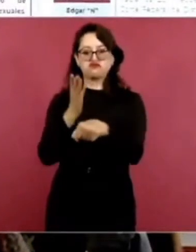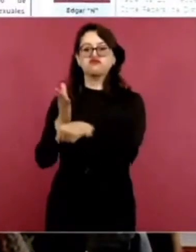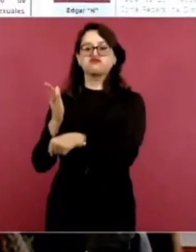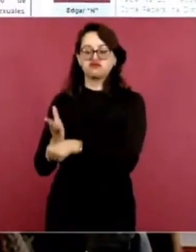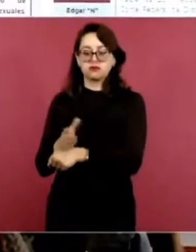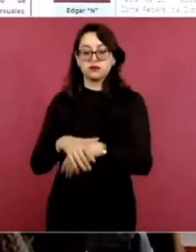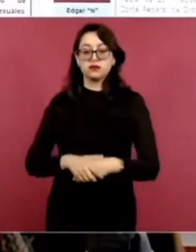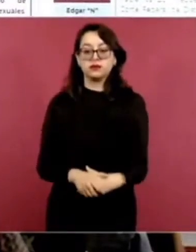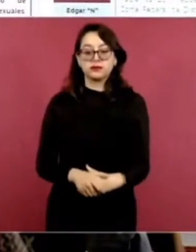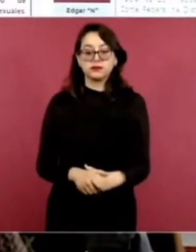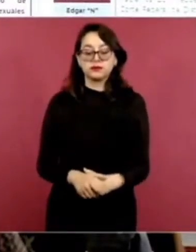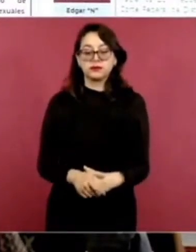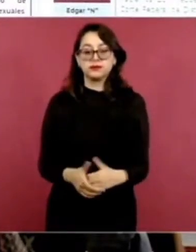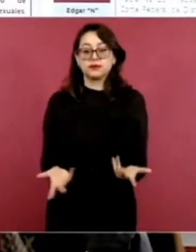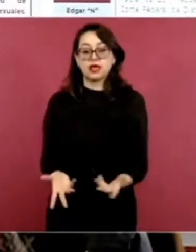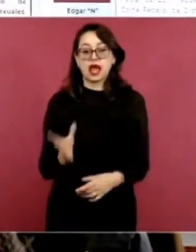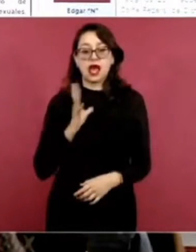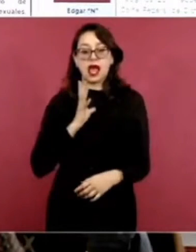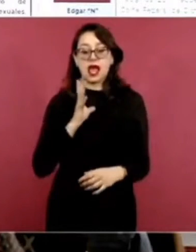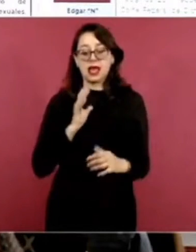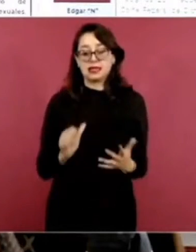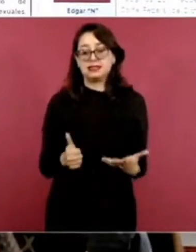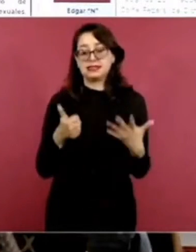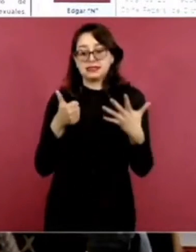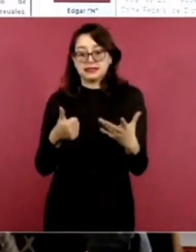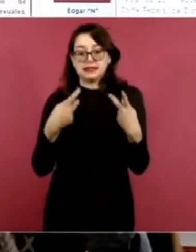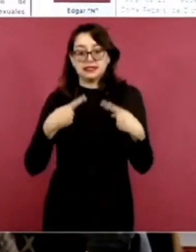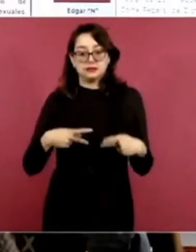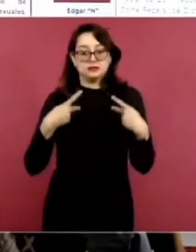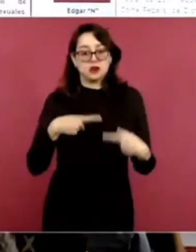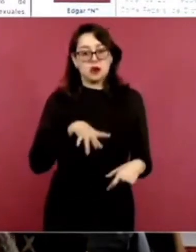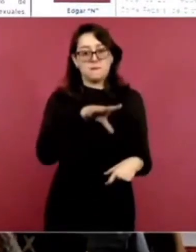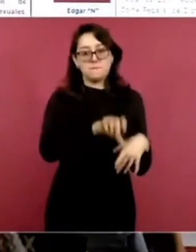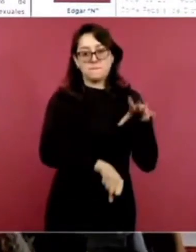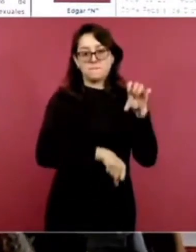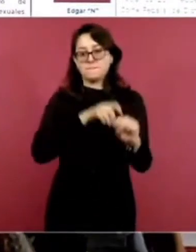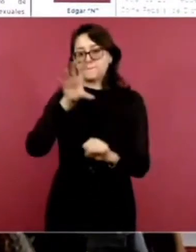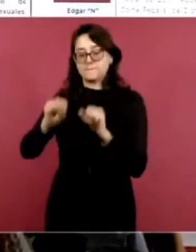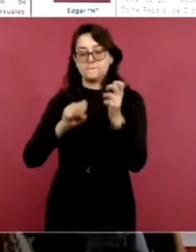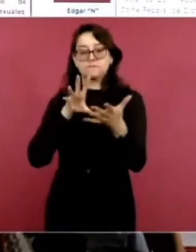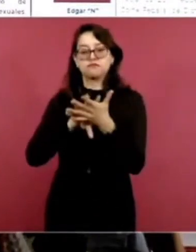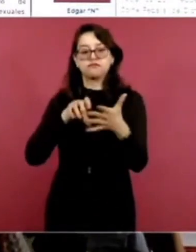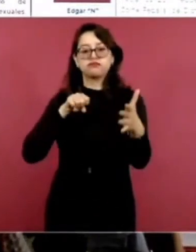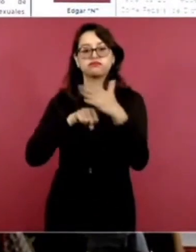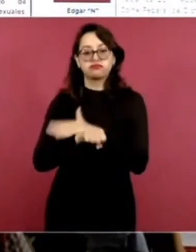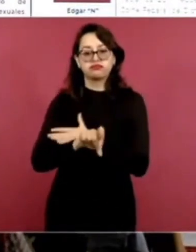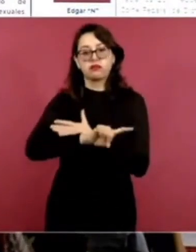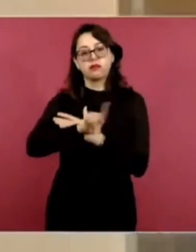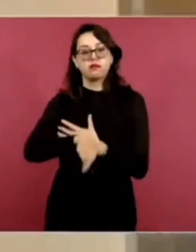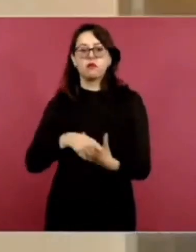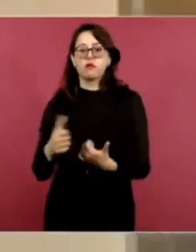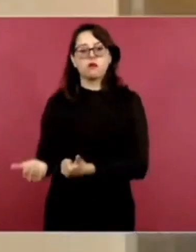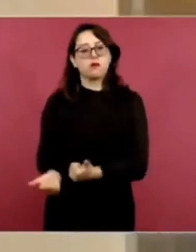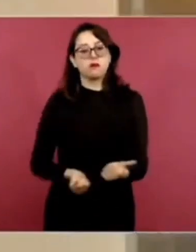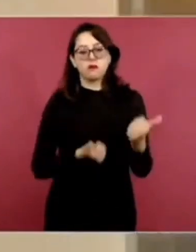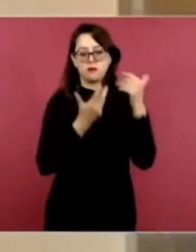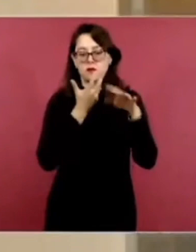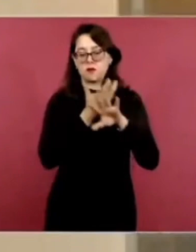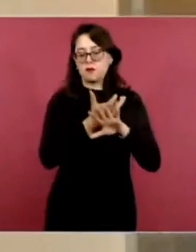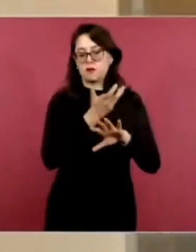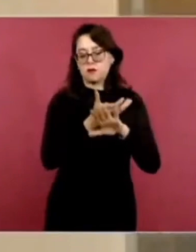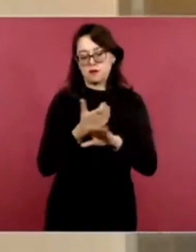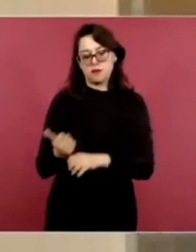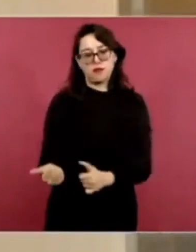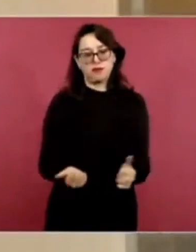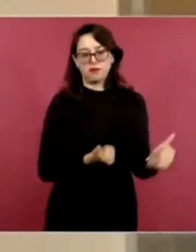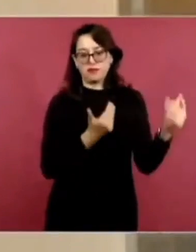Tenemos en esta ocasión 6 extradiciones por parte de la Fiscalía General de la República. Son todas